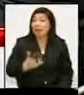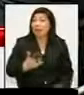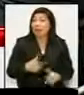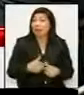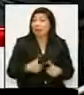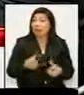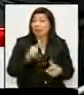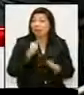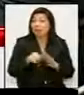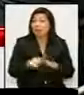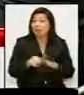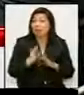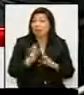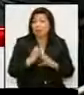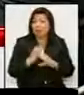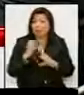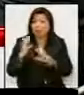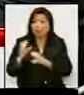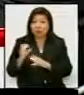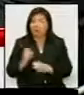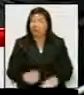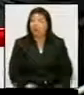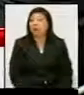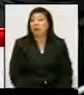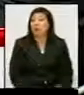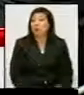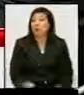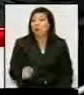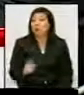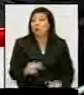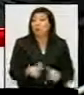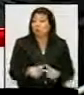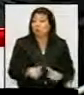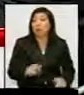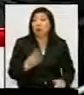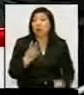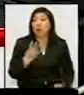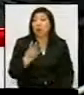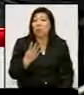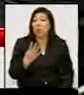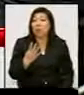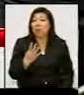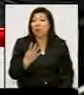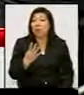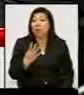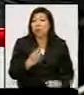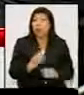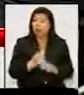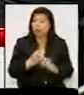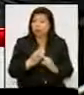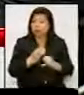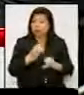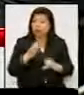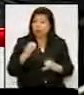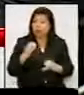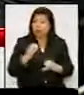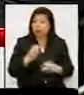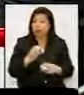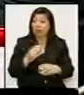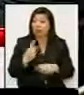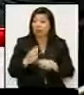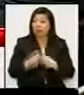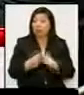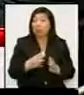una reserva de 2 vagones y el servicio usual del tren local es de 4 vagones y tienen 4 frecuencias